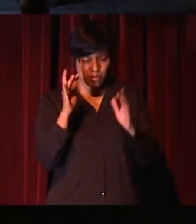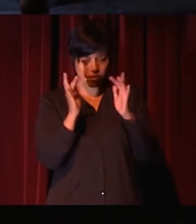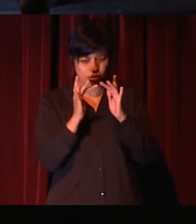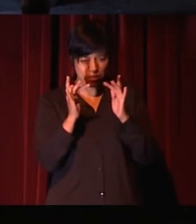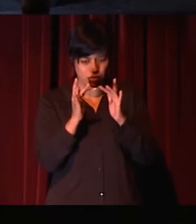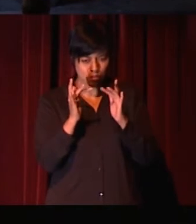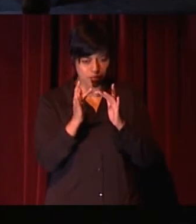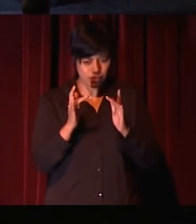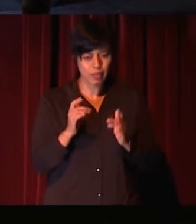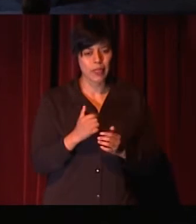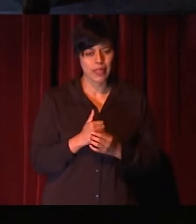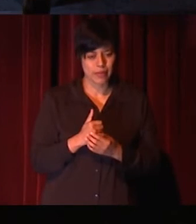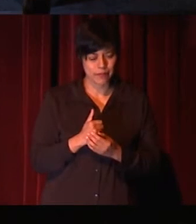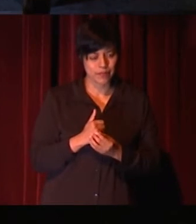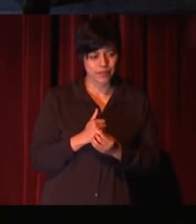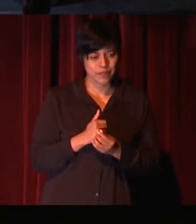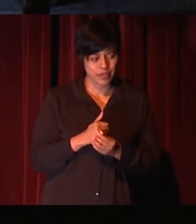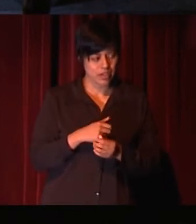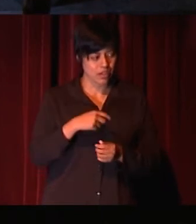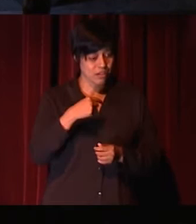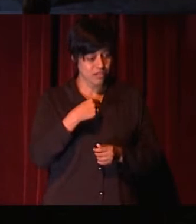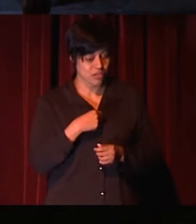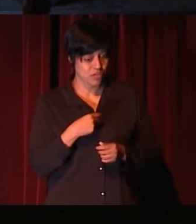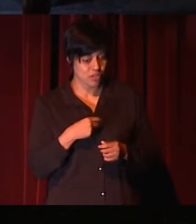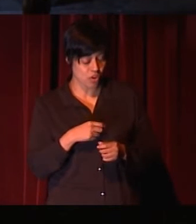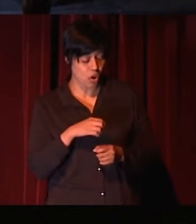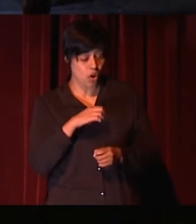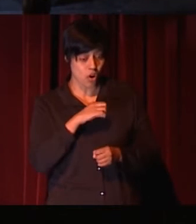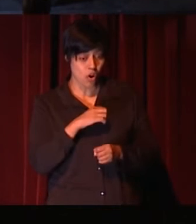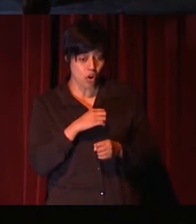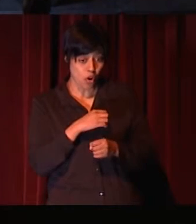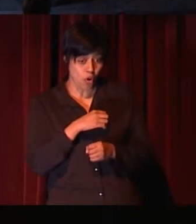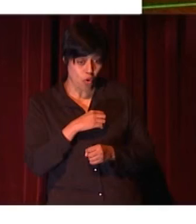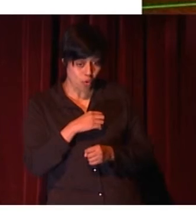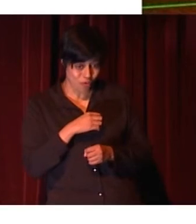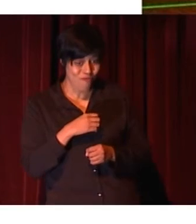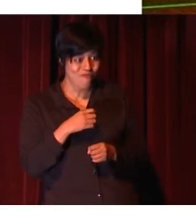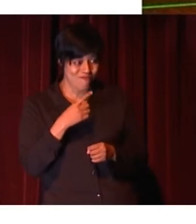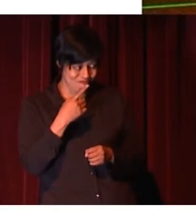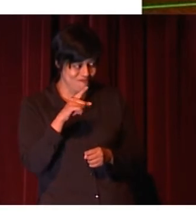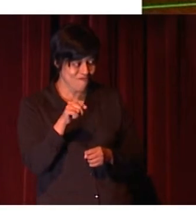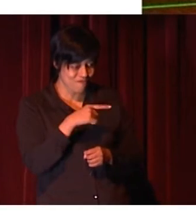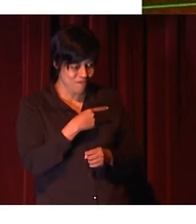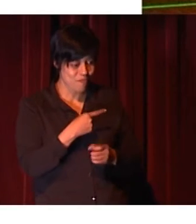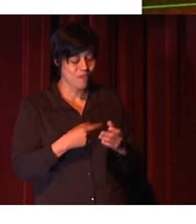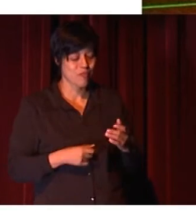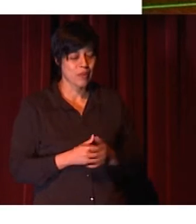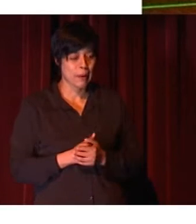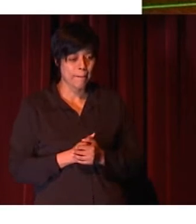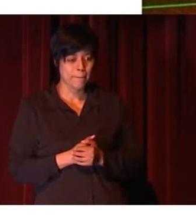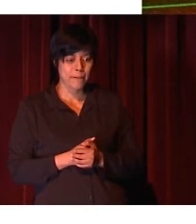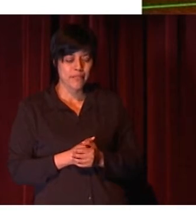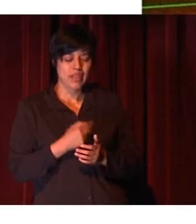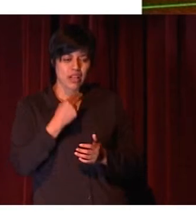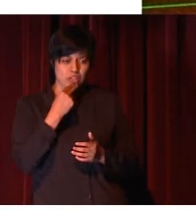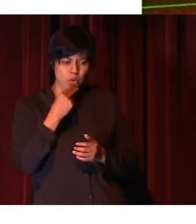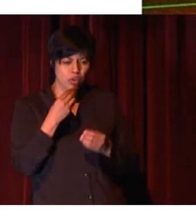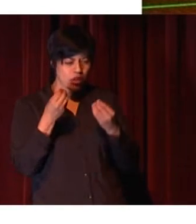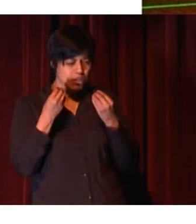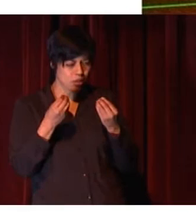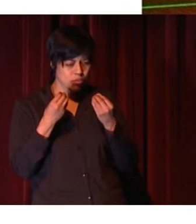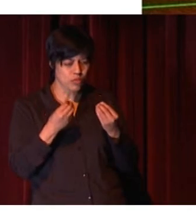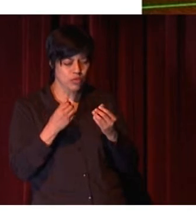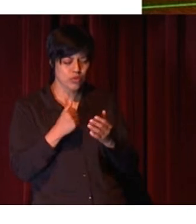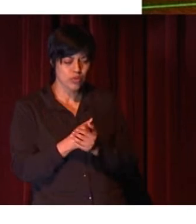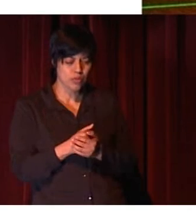intentando hacer una broma en el 2016 que no ofenda a nadie lo has visto se utiliza muchísimo para contestar a